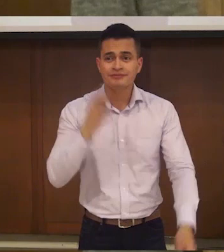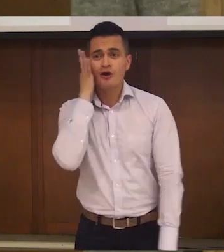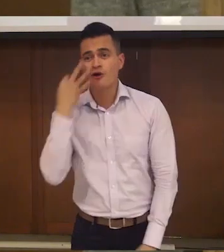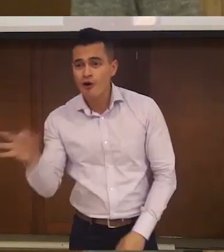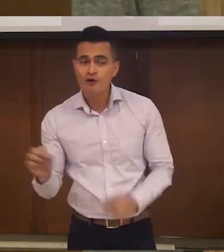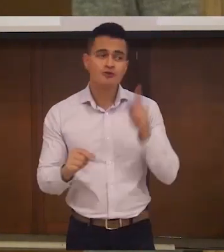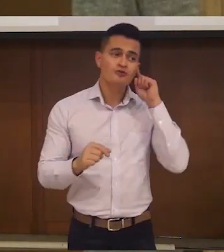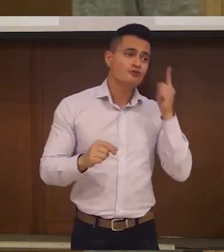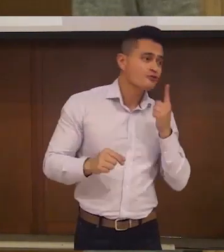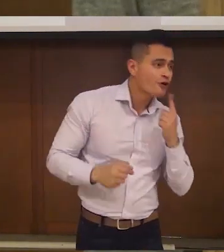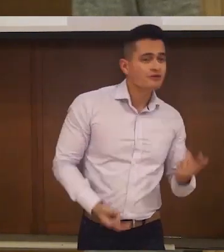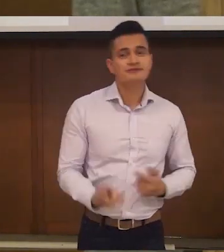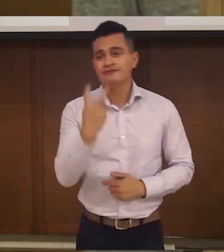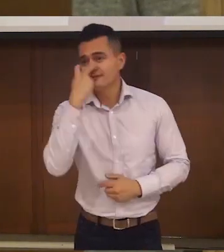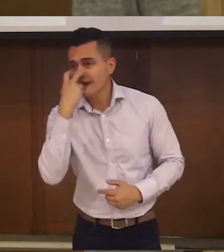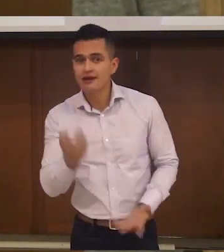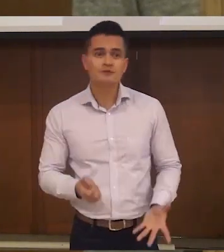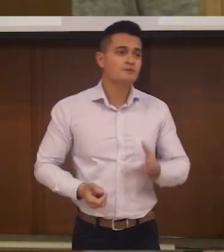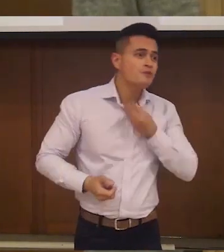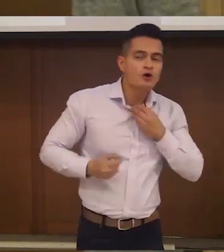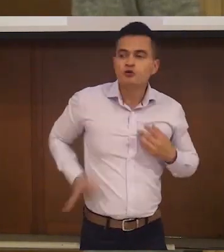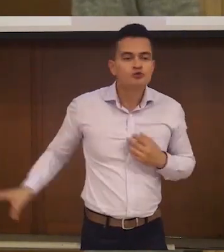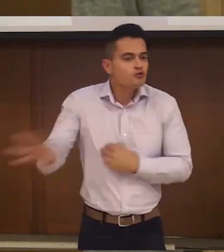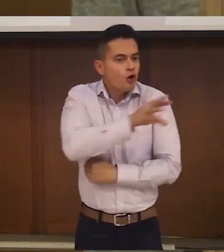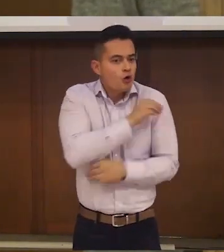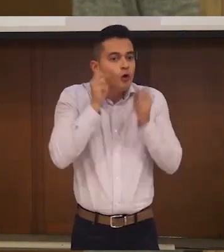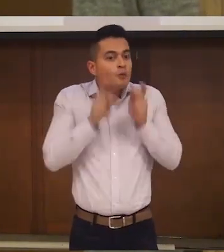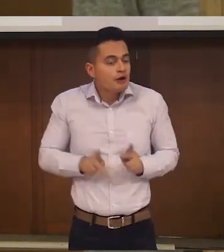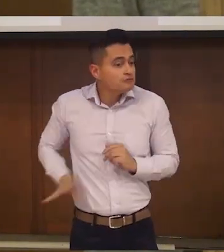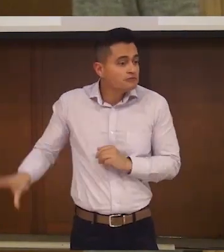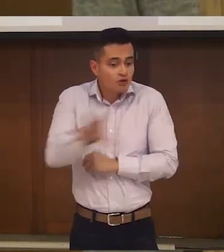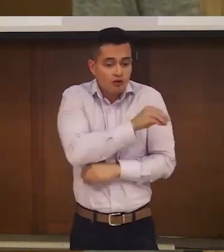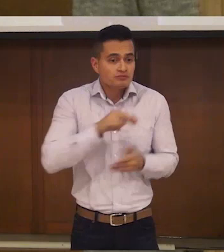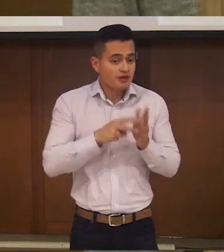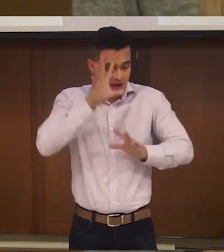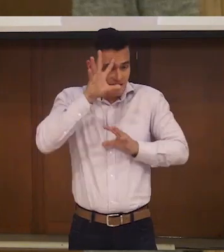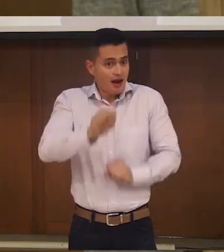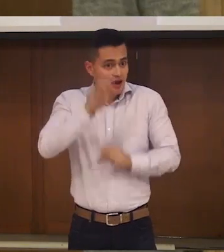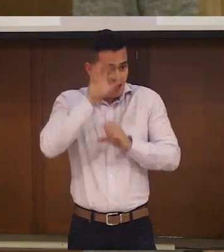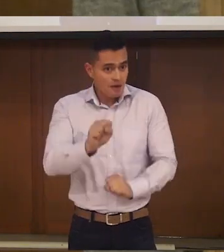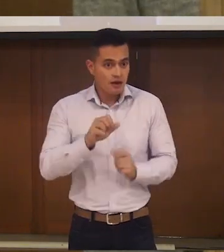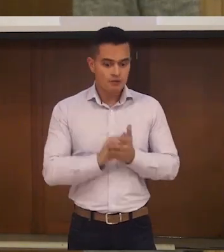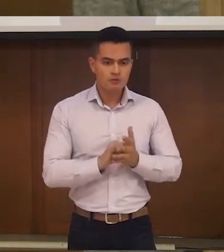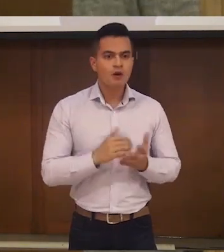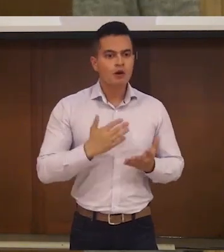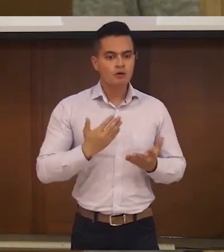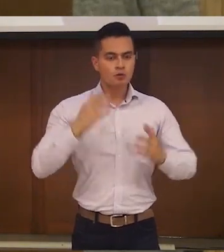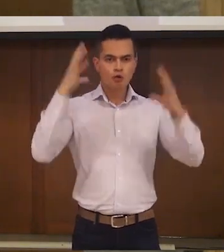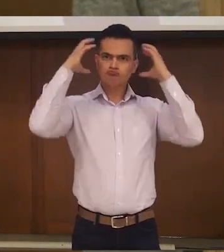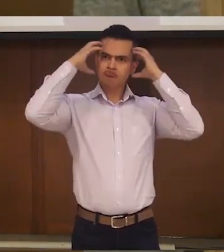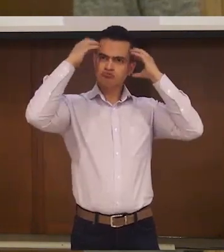ciegos, no importa, seres humanos, todos, la capacidad increíble de